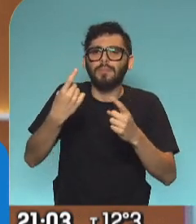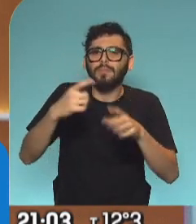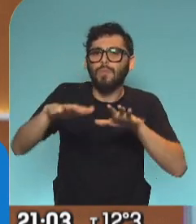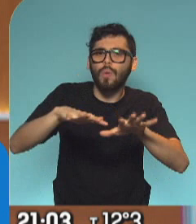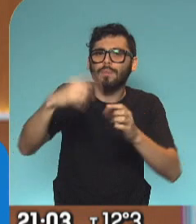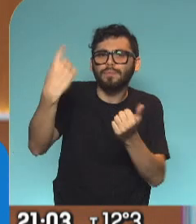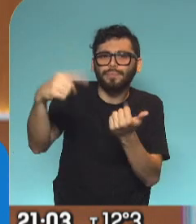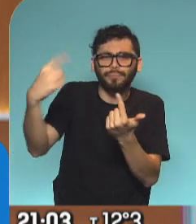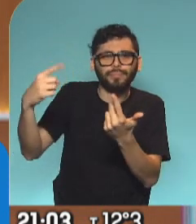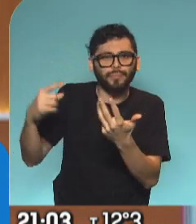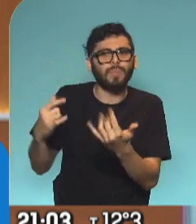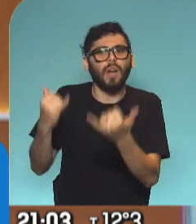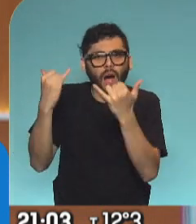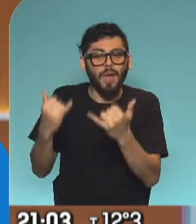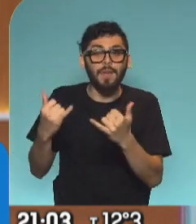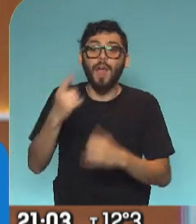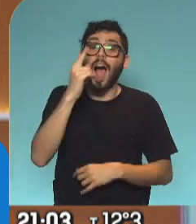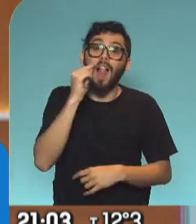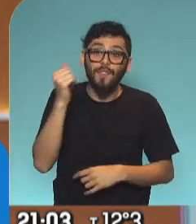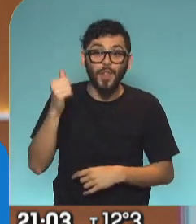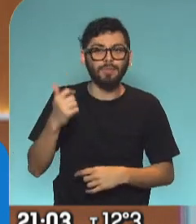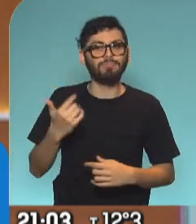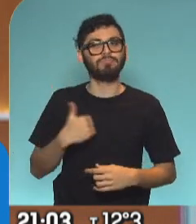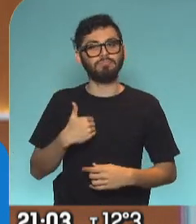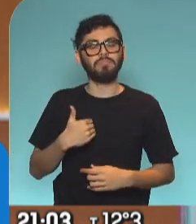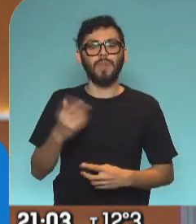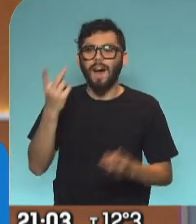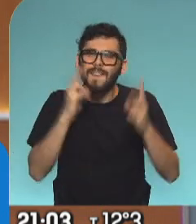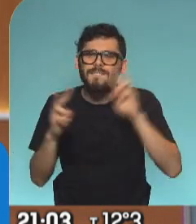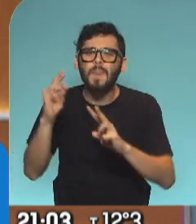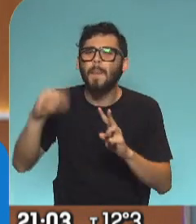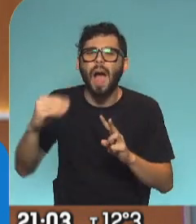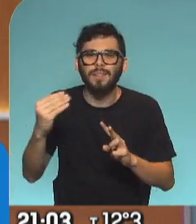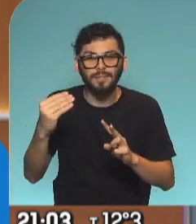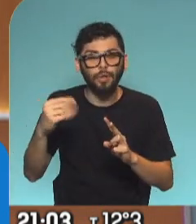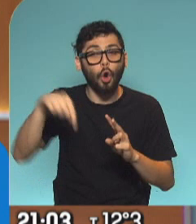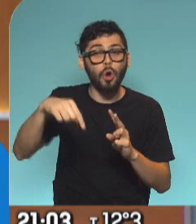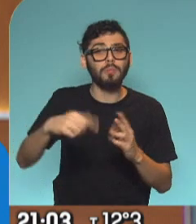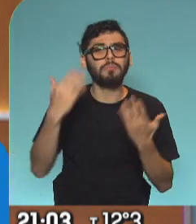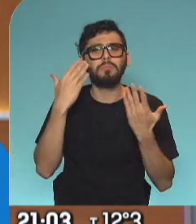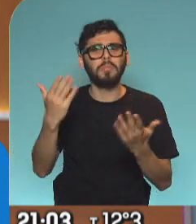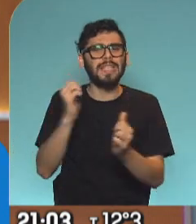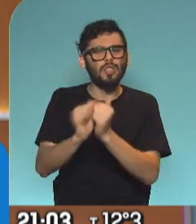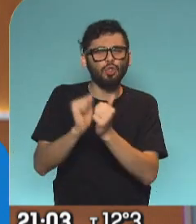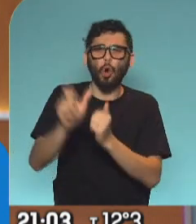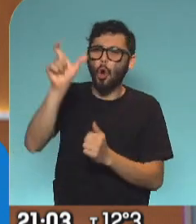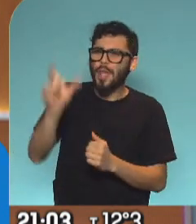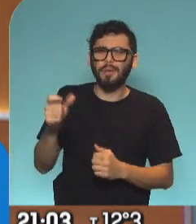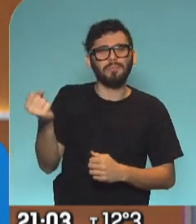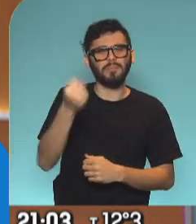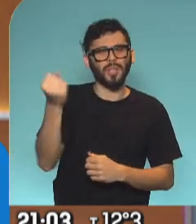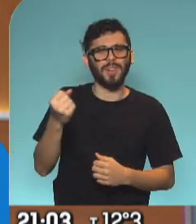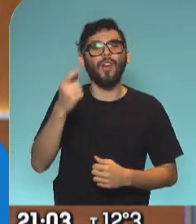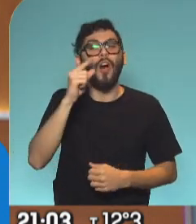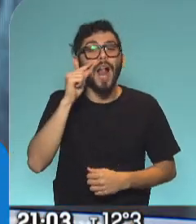afectadas y Alfredo, con su sensibilidad, fue a buscarlas. Hoy, de hecho, nos trae una hermosa historia de vida y de época. Alfredo, buenas